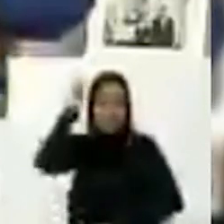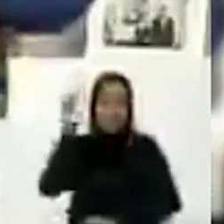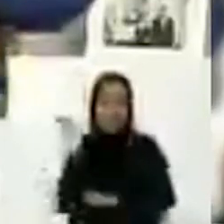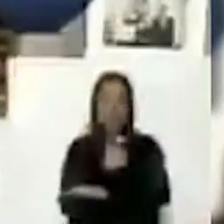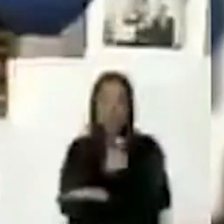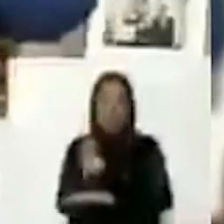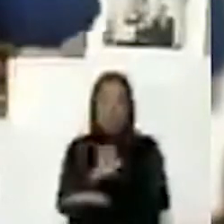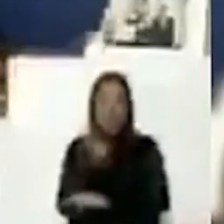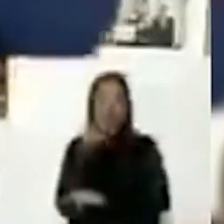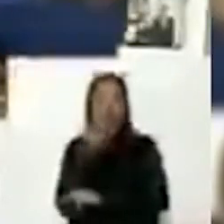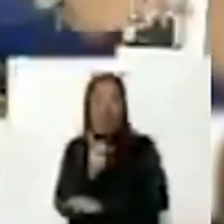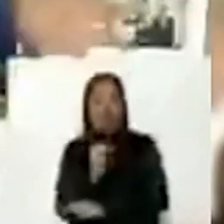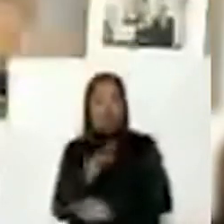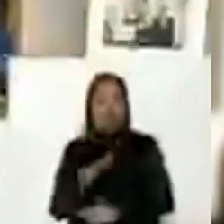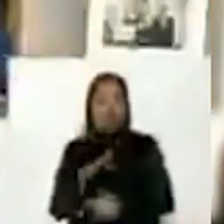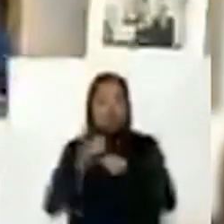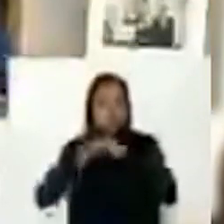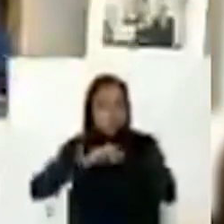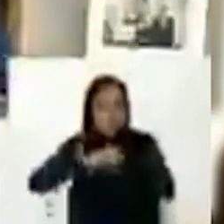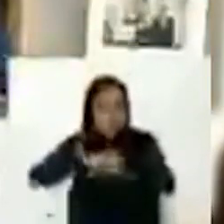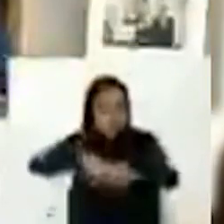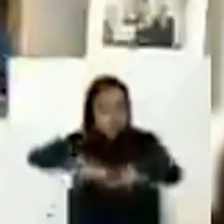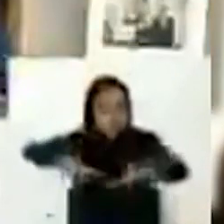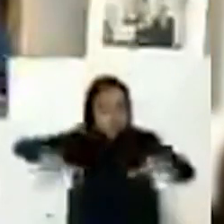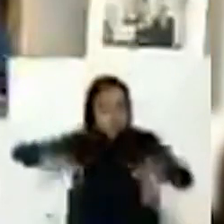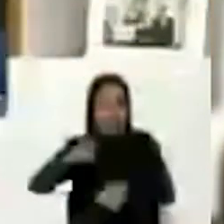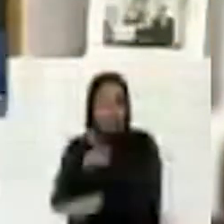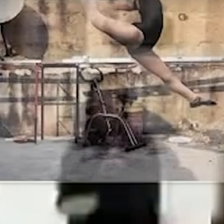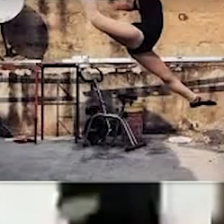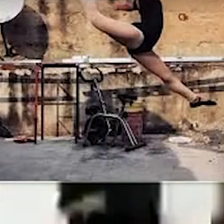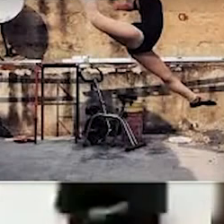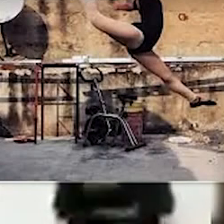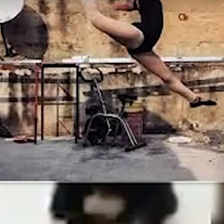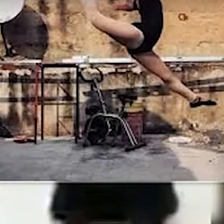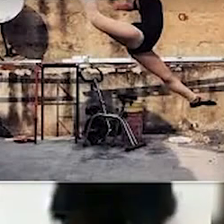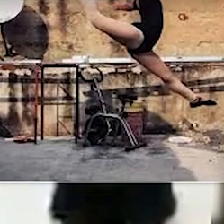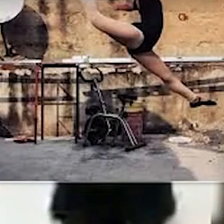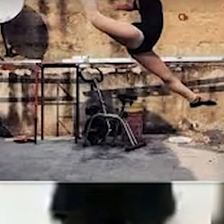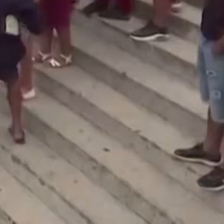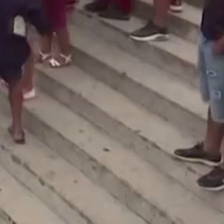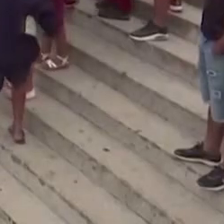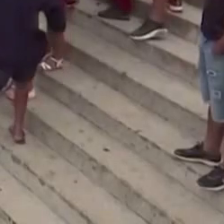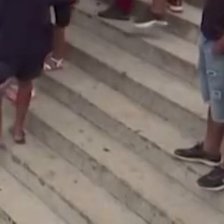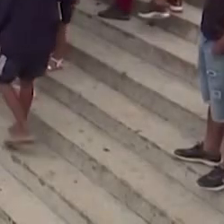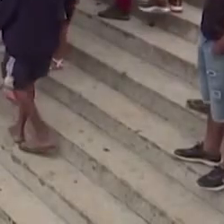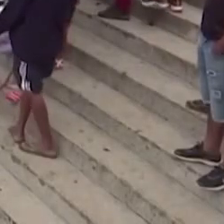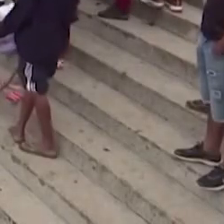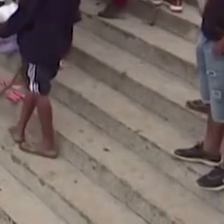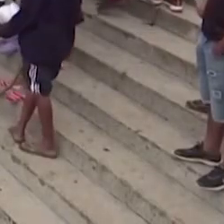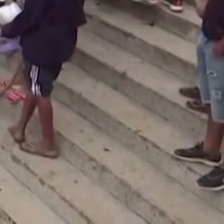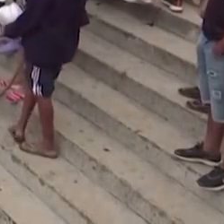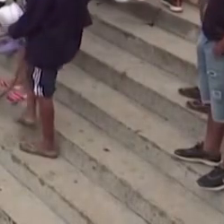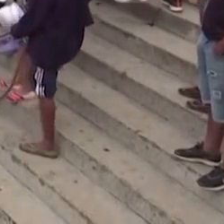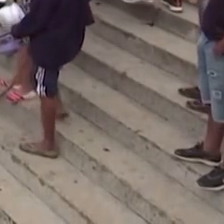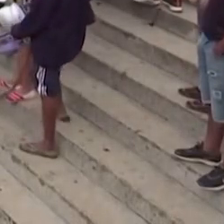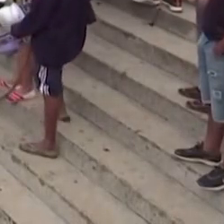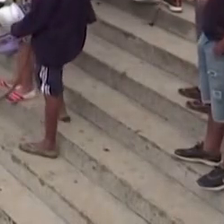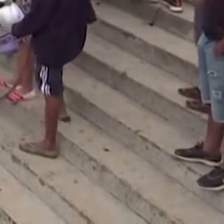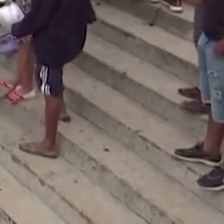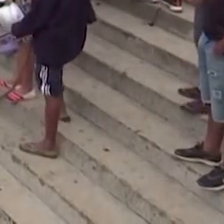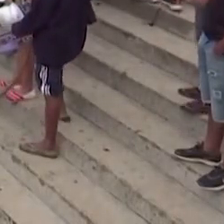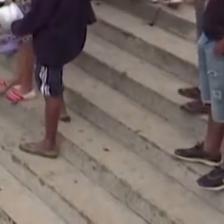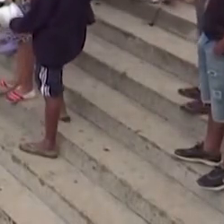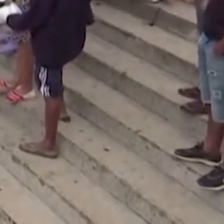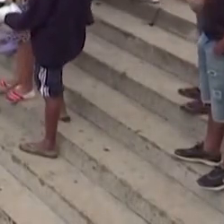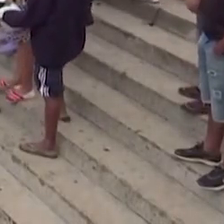está volando ahorita en Colombia. El dictador venezolano responsabilizó a Colombia por el